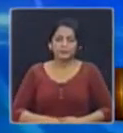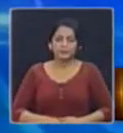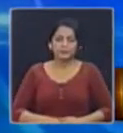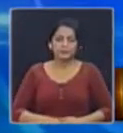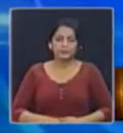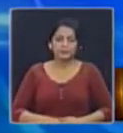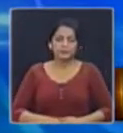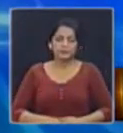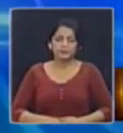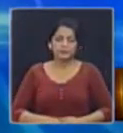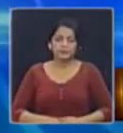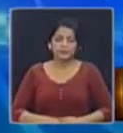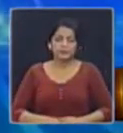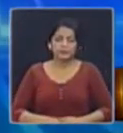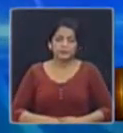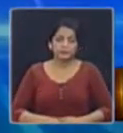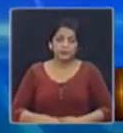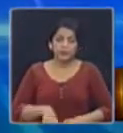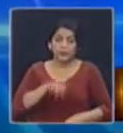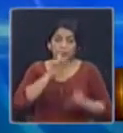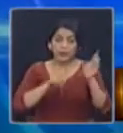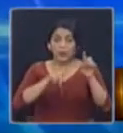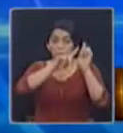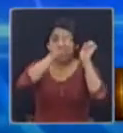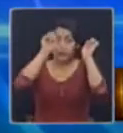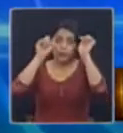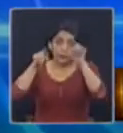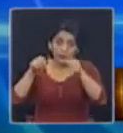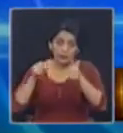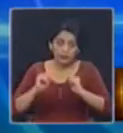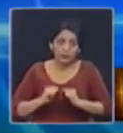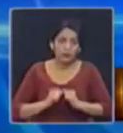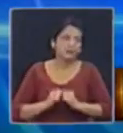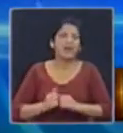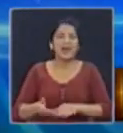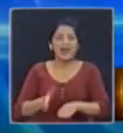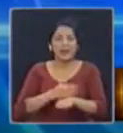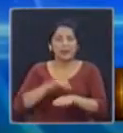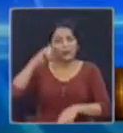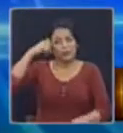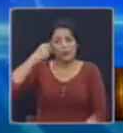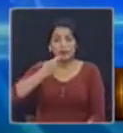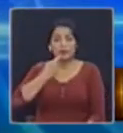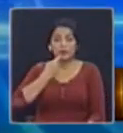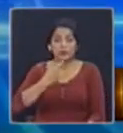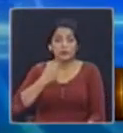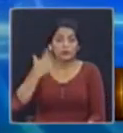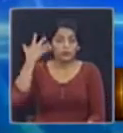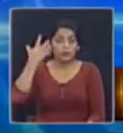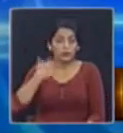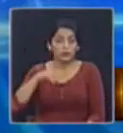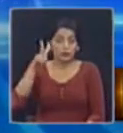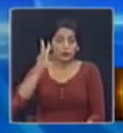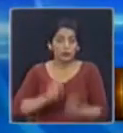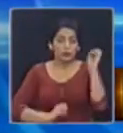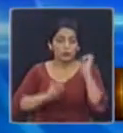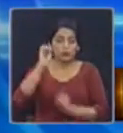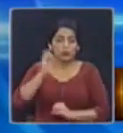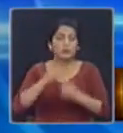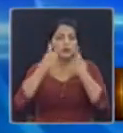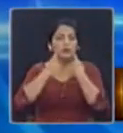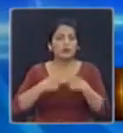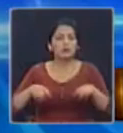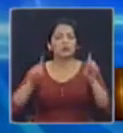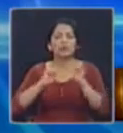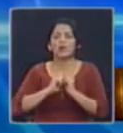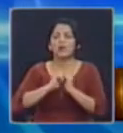usted menciona, sí, consultarle al pueblo, y el 2 de octubre, como lo mencionábamos al inicio de esta entrevista, se anuncia ya cuál es el contenido de la misma, pero eso tiene que seguir